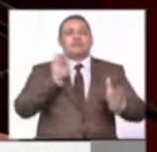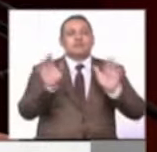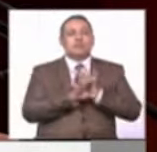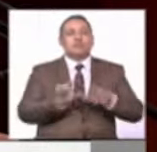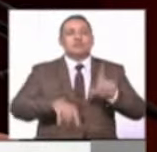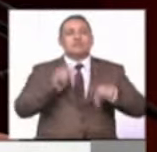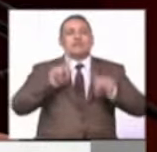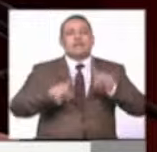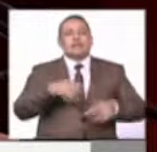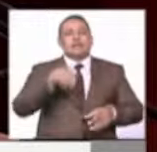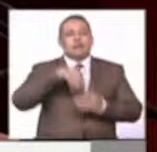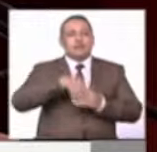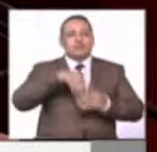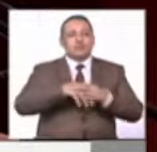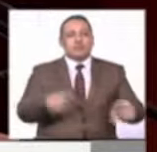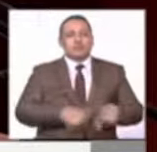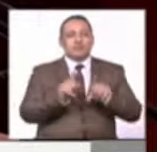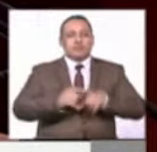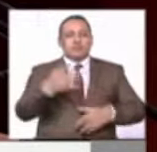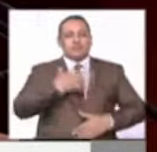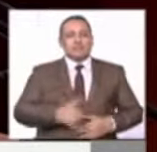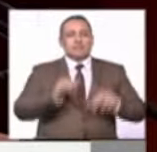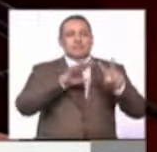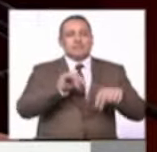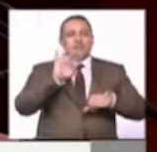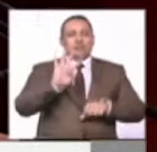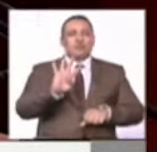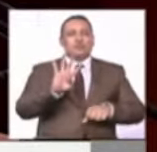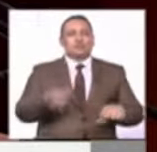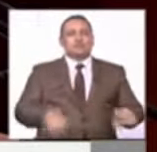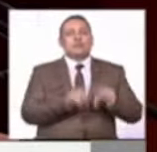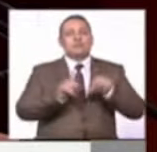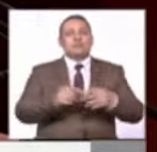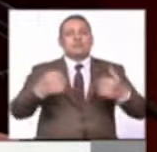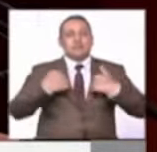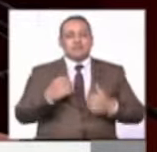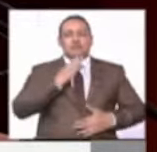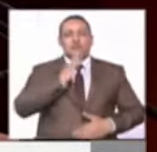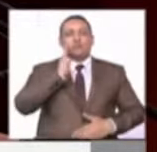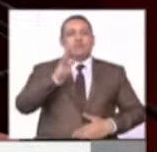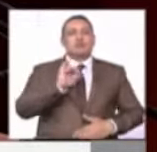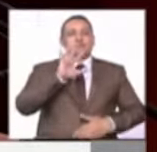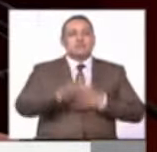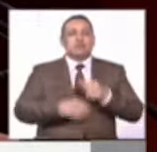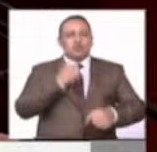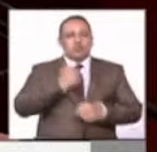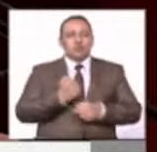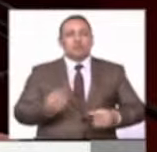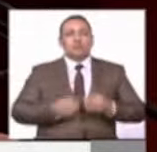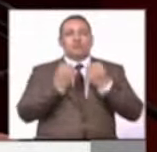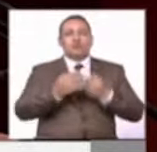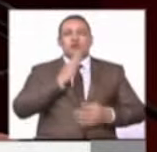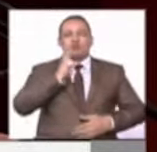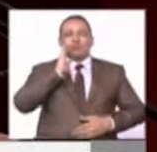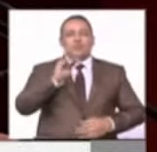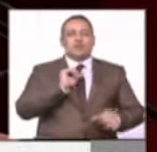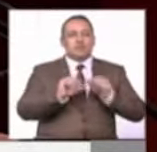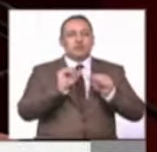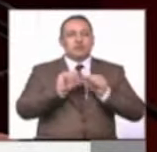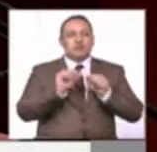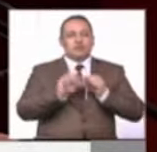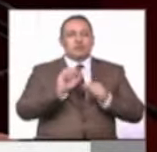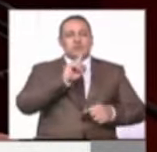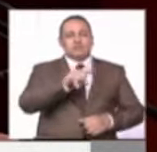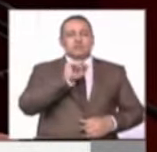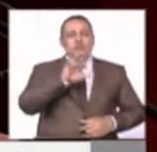alguien es elegido a los 74 años tiene un mandato de 5 años porque así lo ordena el artículo